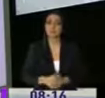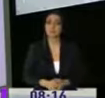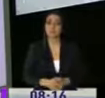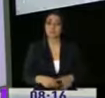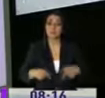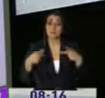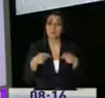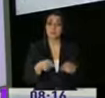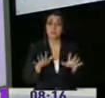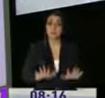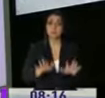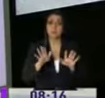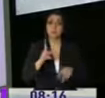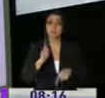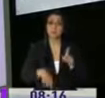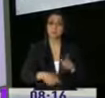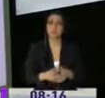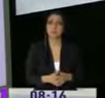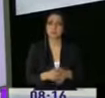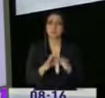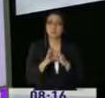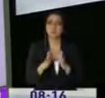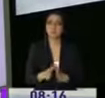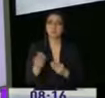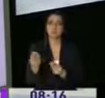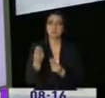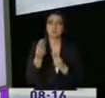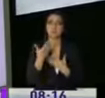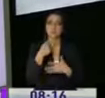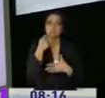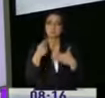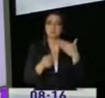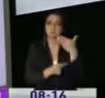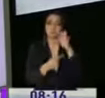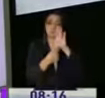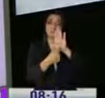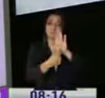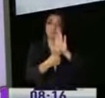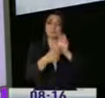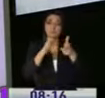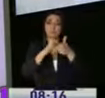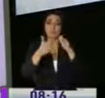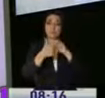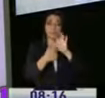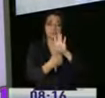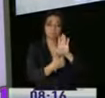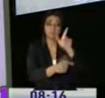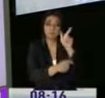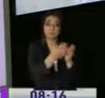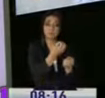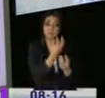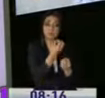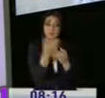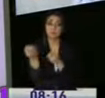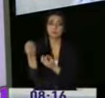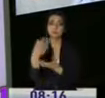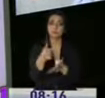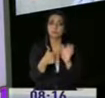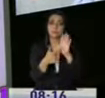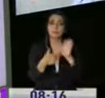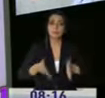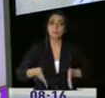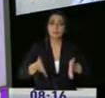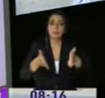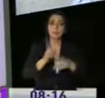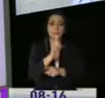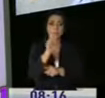de esa manera? Sofía Vintimilla nos acaba de relatar, nos acaba de hacer ver y escuchamos a los vecinos cómo están pidiendo